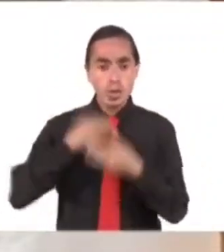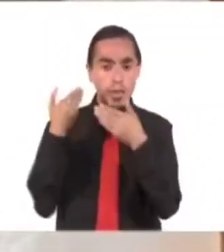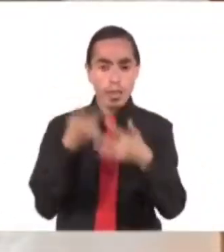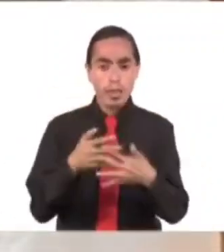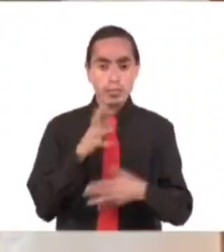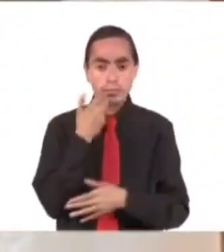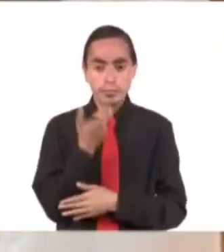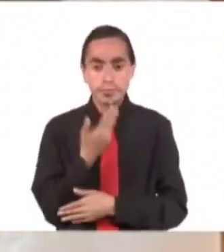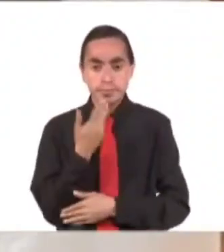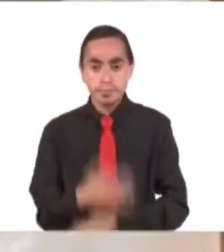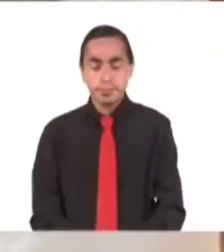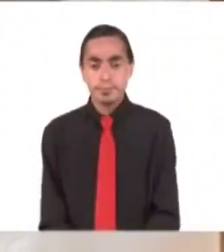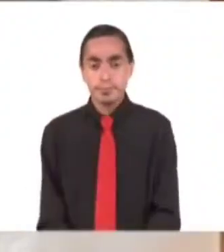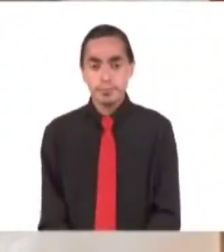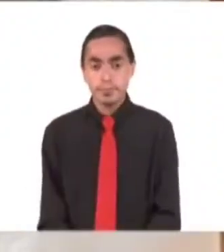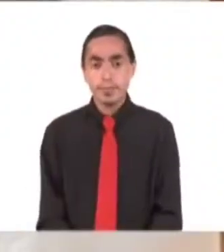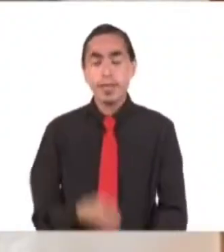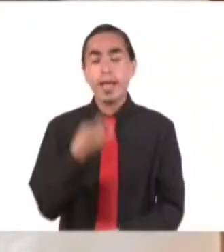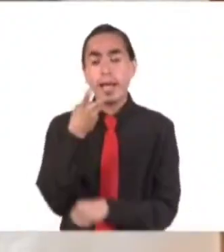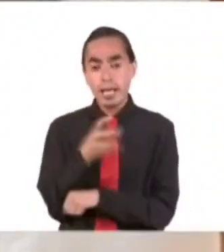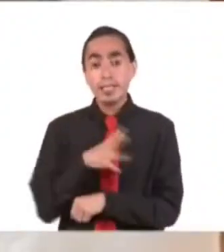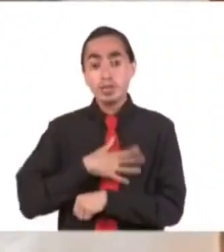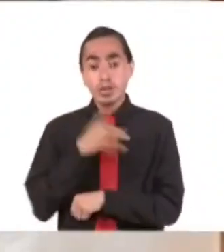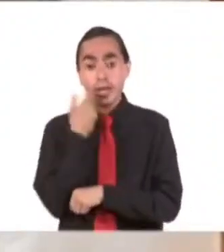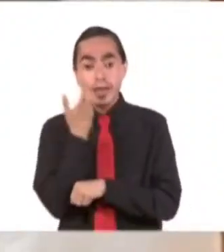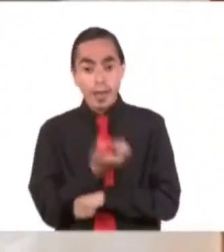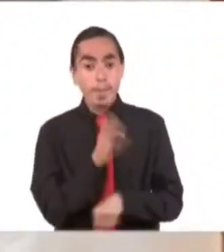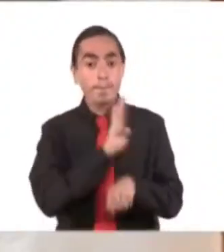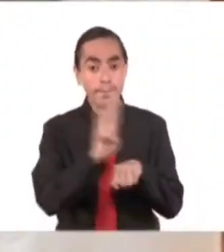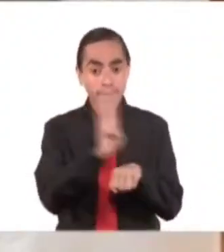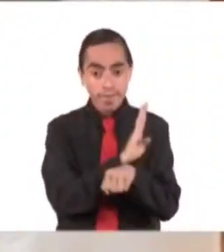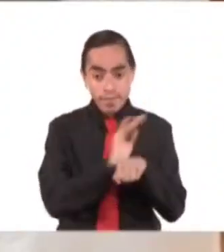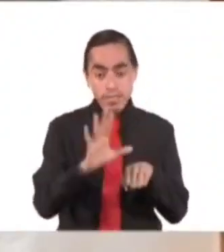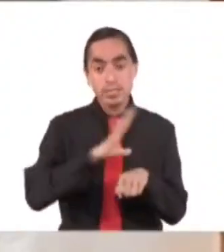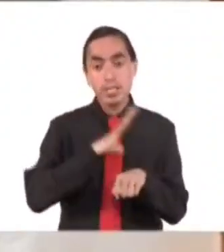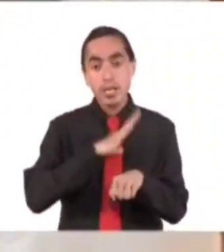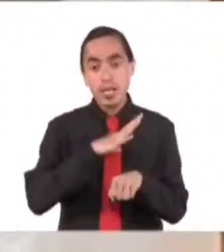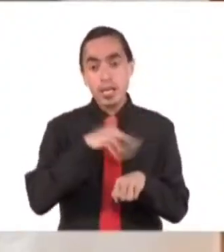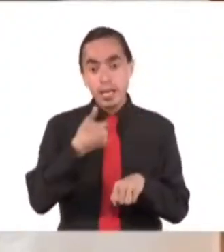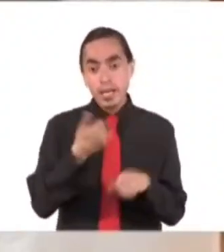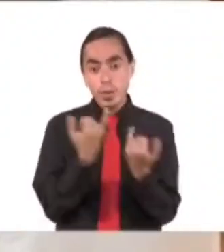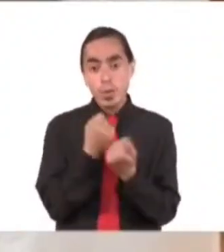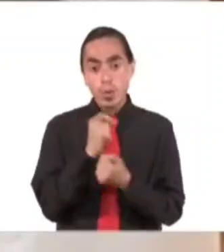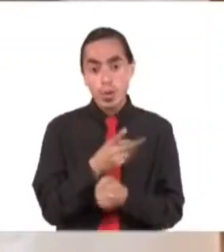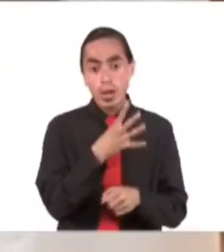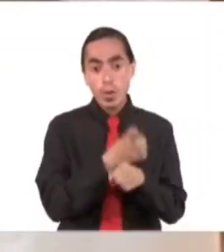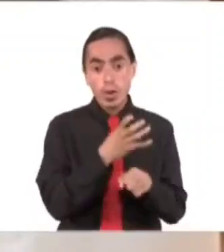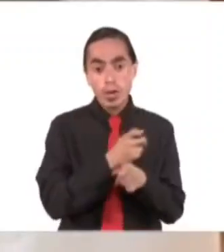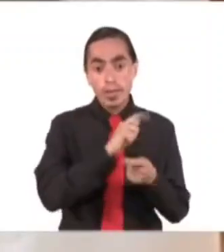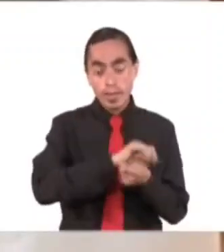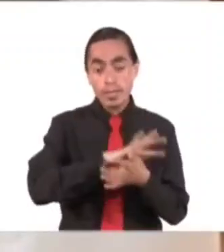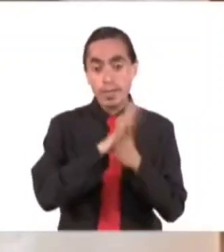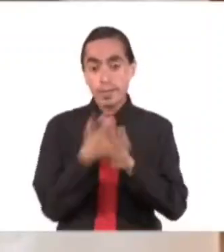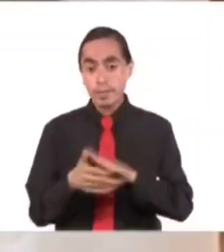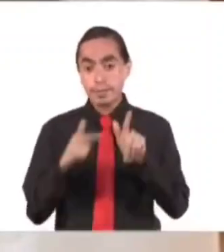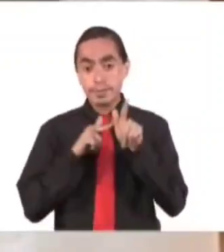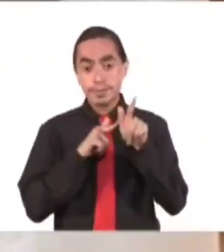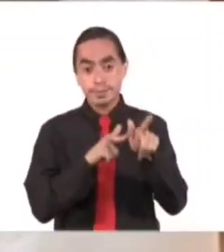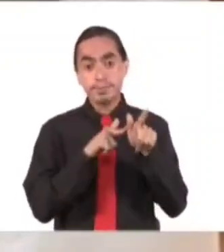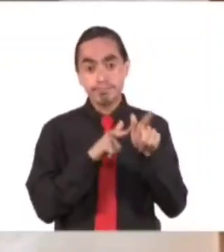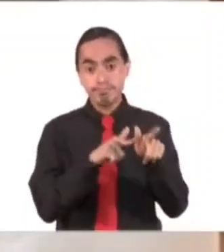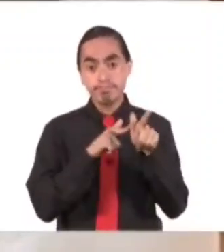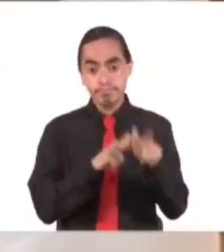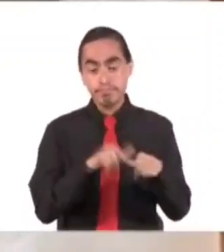eso es lo que queremos, que esto traiga un beneficio y que la transformación, la cuarta transformación, continúe